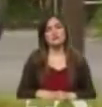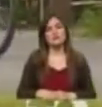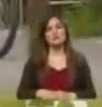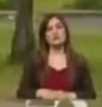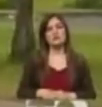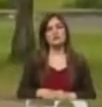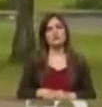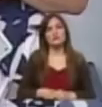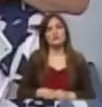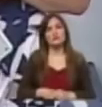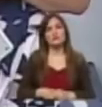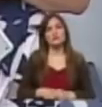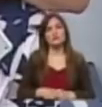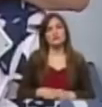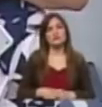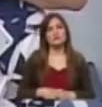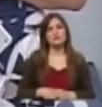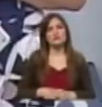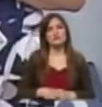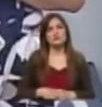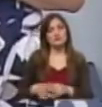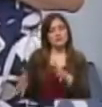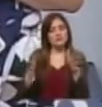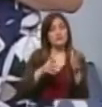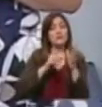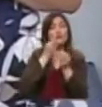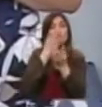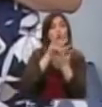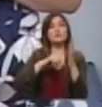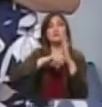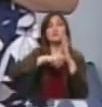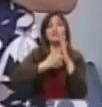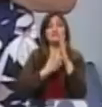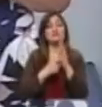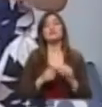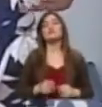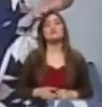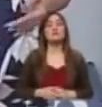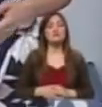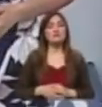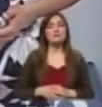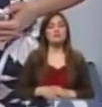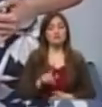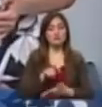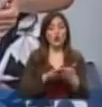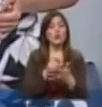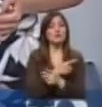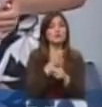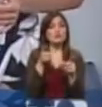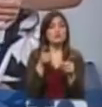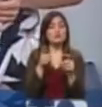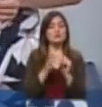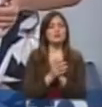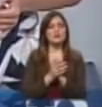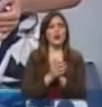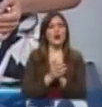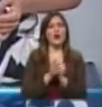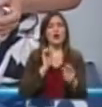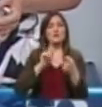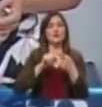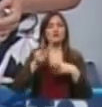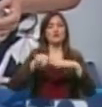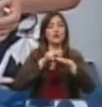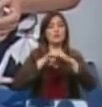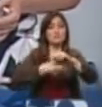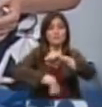Yepes, 24 horas. Un informe de Contraloría observa los contratos de las transmisiones de fútbol por